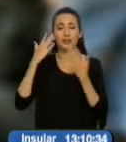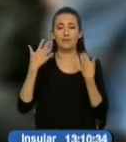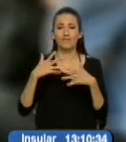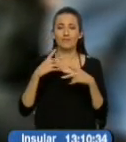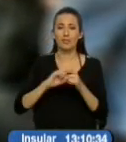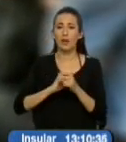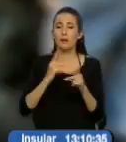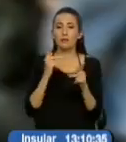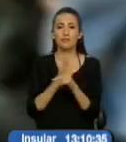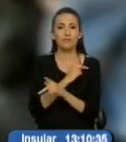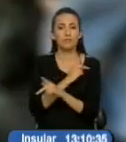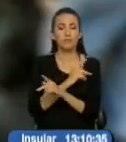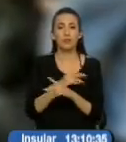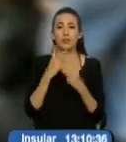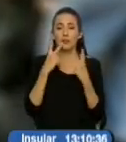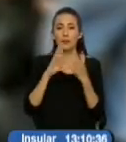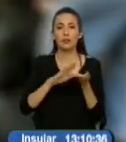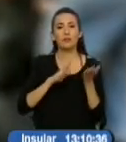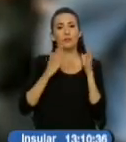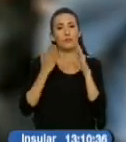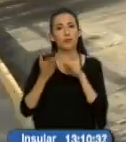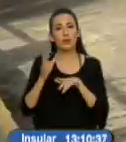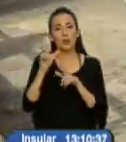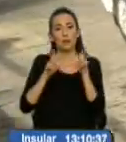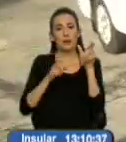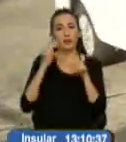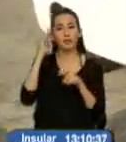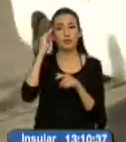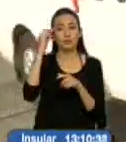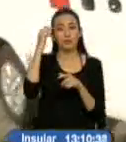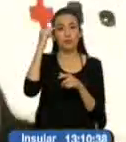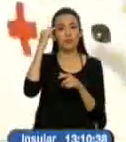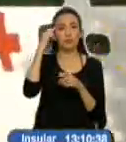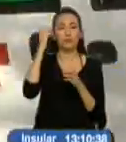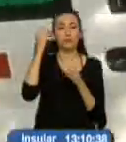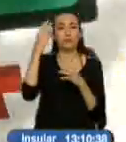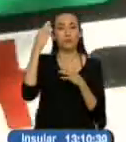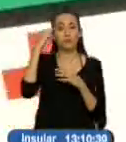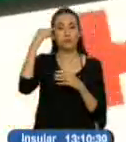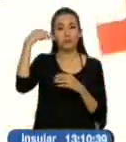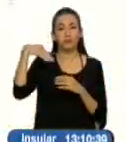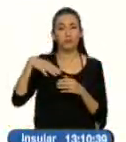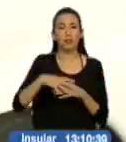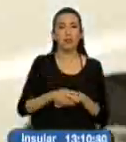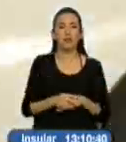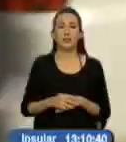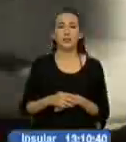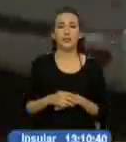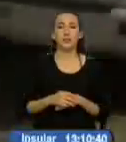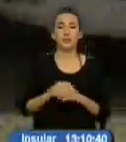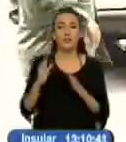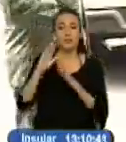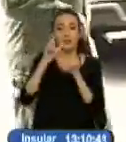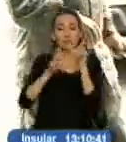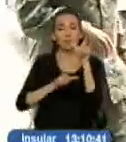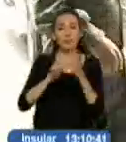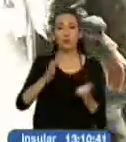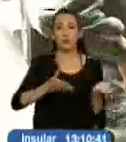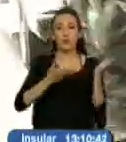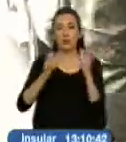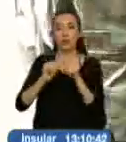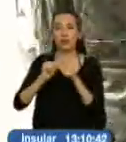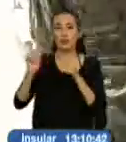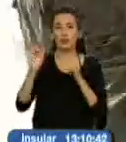crítico, pero lamentablemente murió en un derrame cerebral, según el diagnóstico de la Casa de Salud. Sus restos serán trasladados